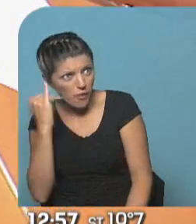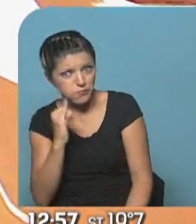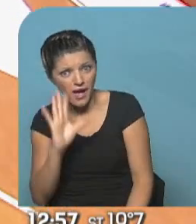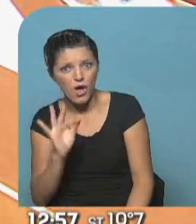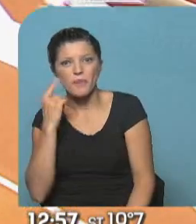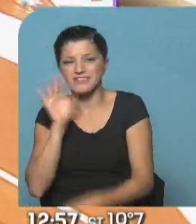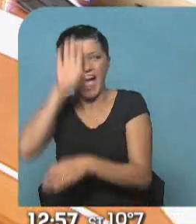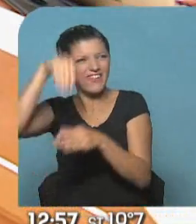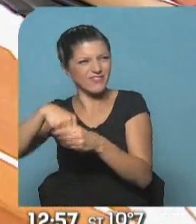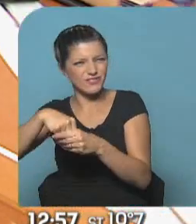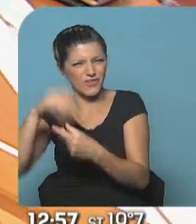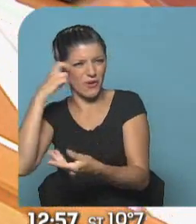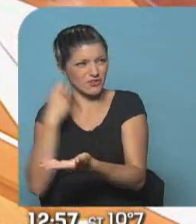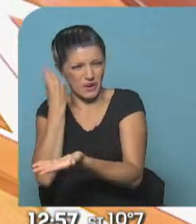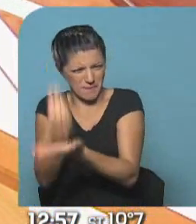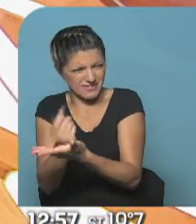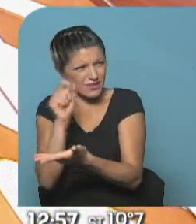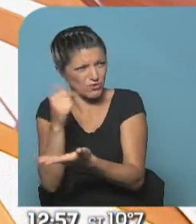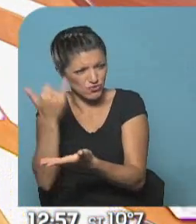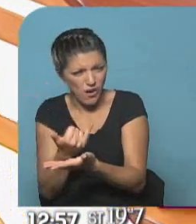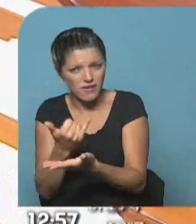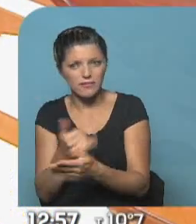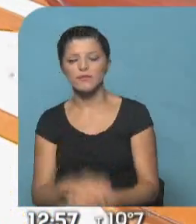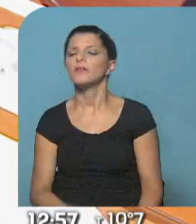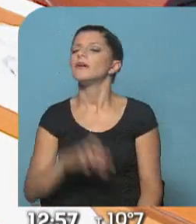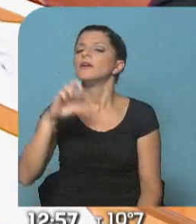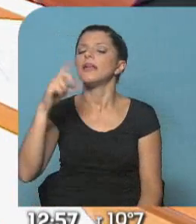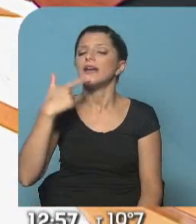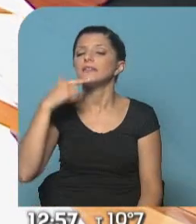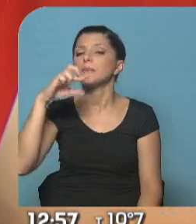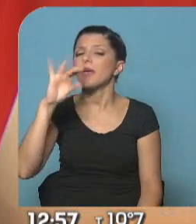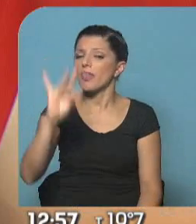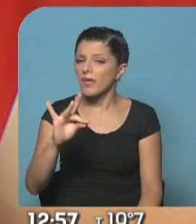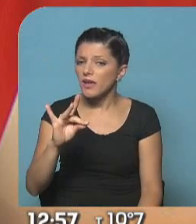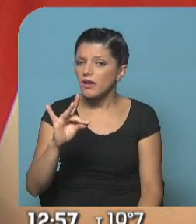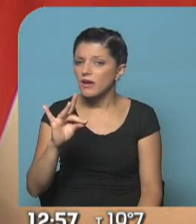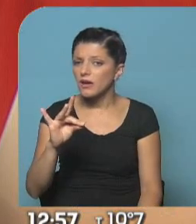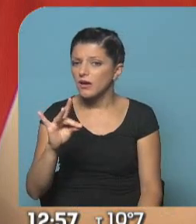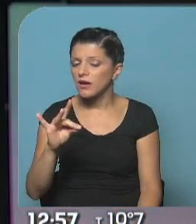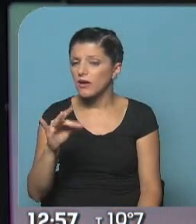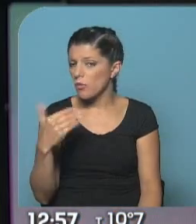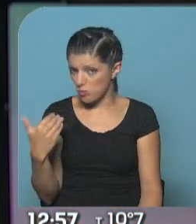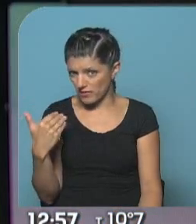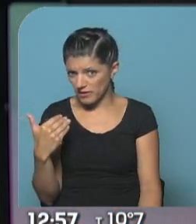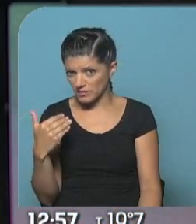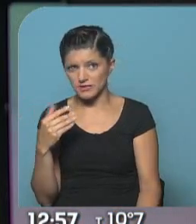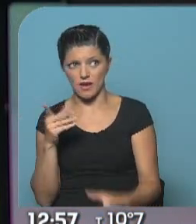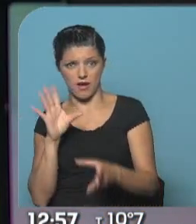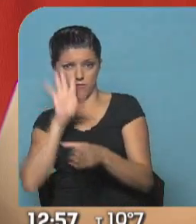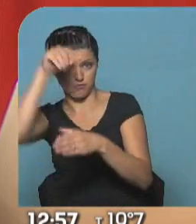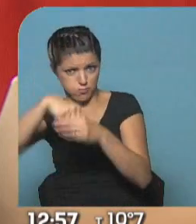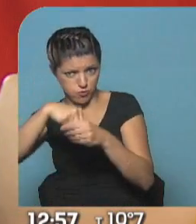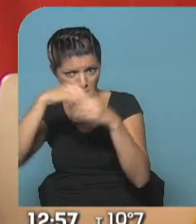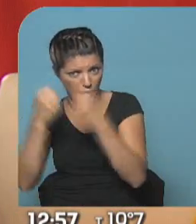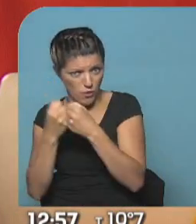en el Parlamento. ¿Y pero no hay posibilidades de que la SPD, la socialdemocracia, se enamore nuevamente de la coalición que